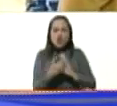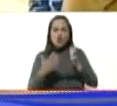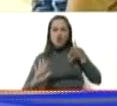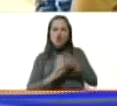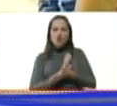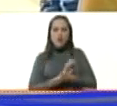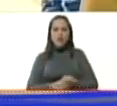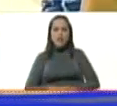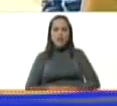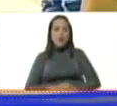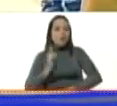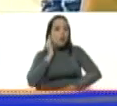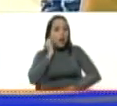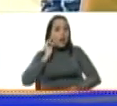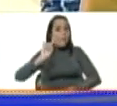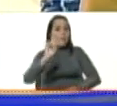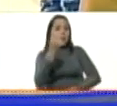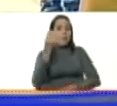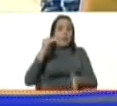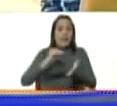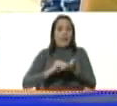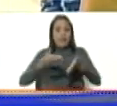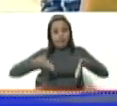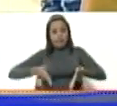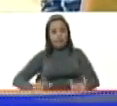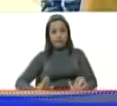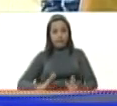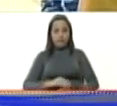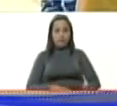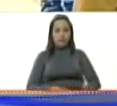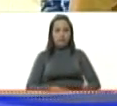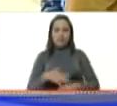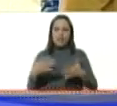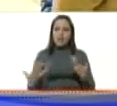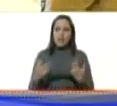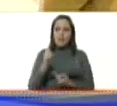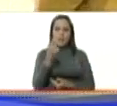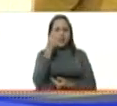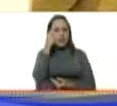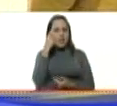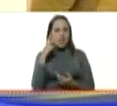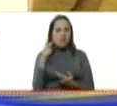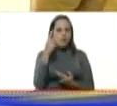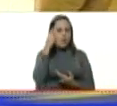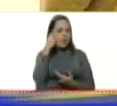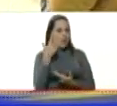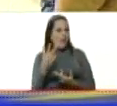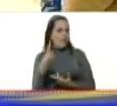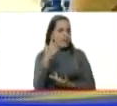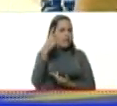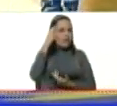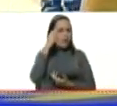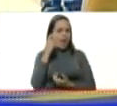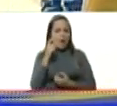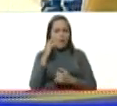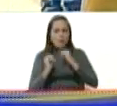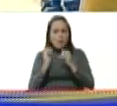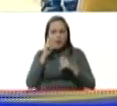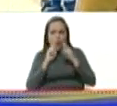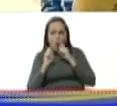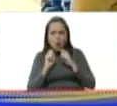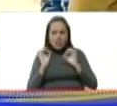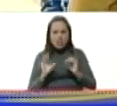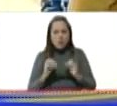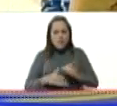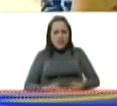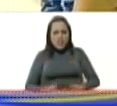las primerizas y los primerizos. Ajá. ¿Qué va a pasar el primer día, el segundo día, el tercer, ajá, día? Si llora, si lo ve la barriga,